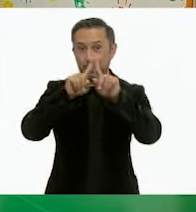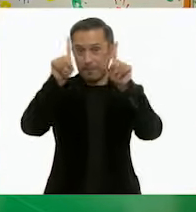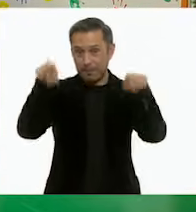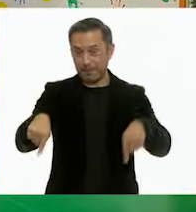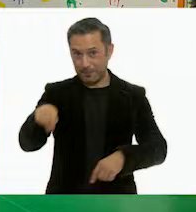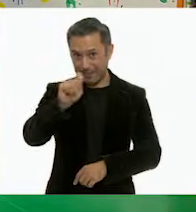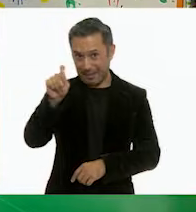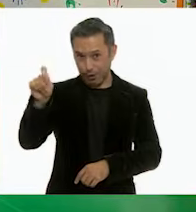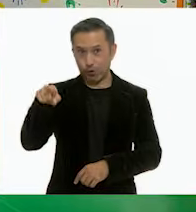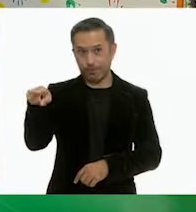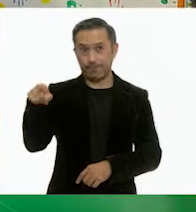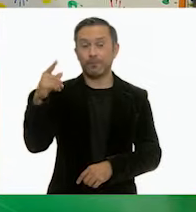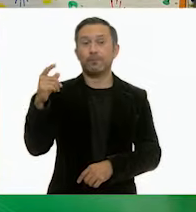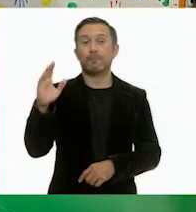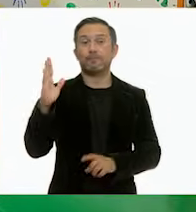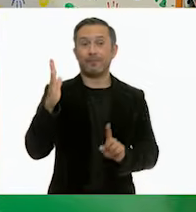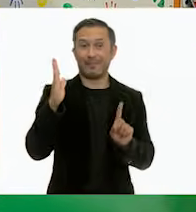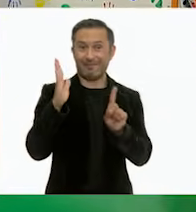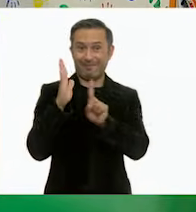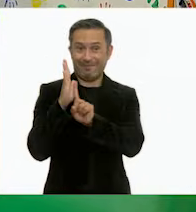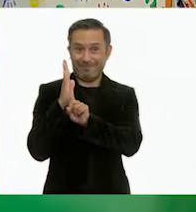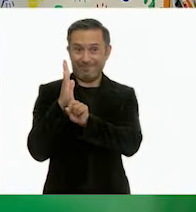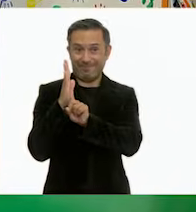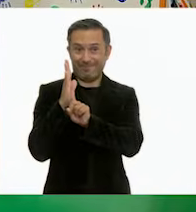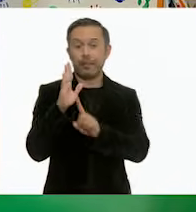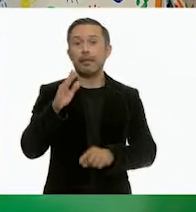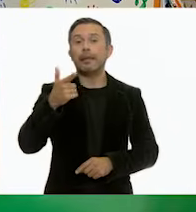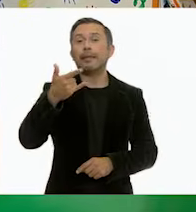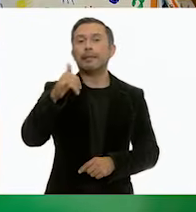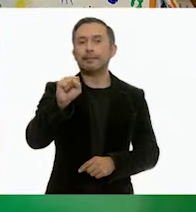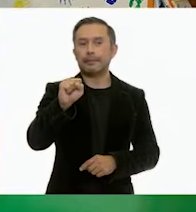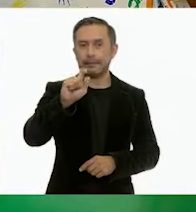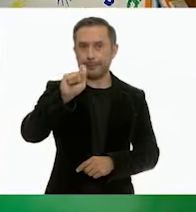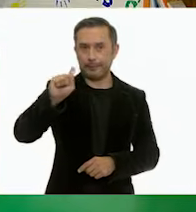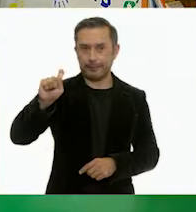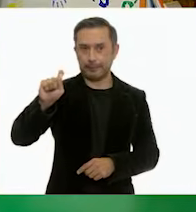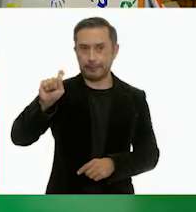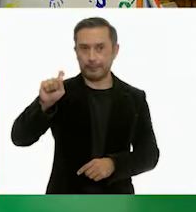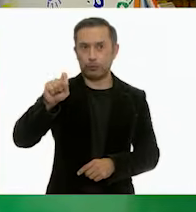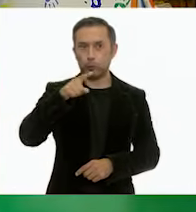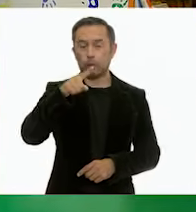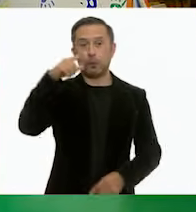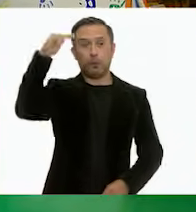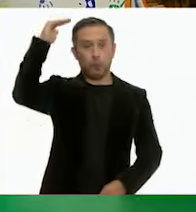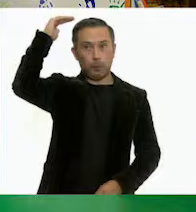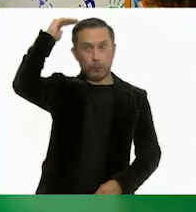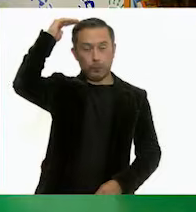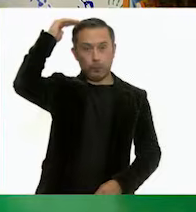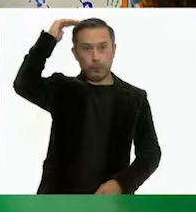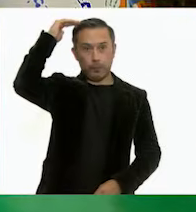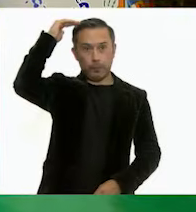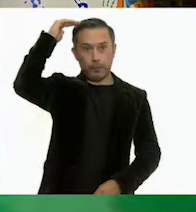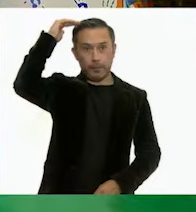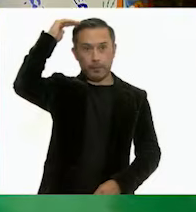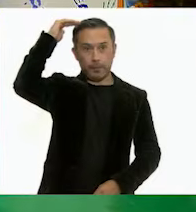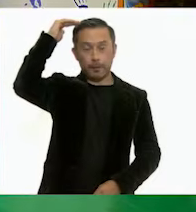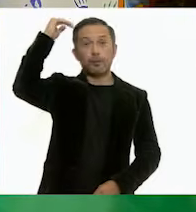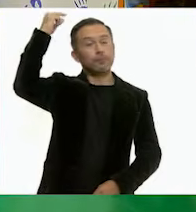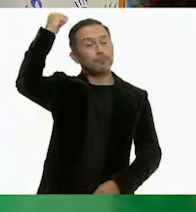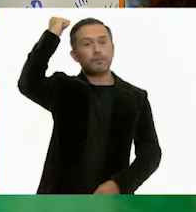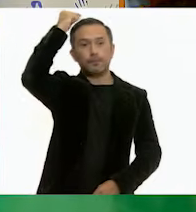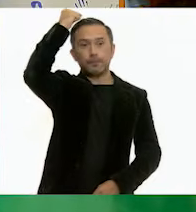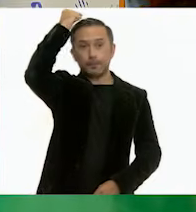utilizar un GIS y mides? Mar, te vas a poner de esta manera y vas a